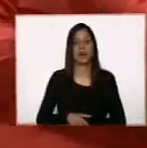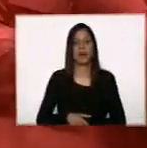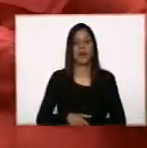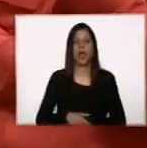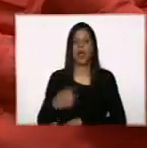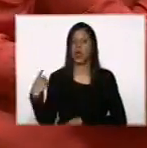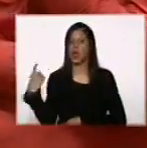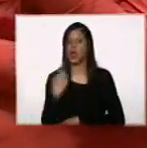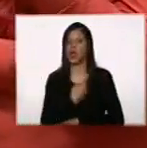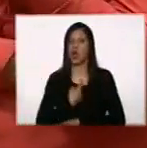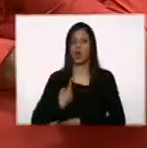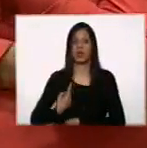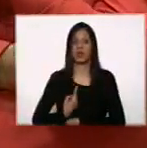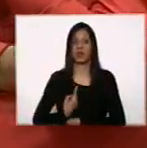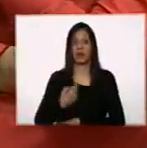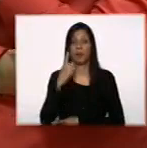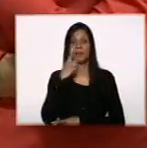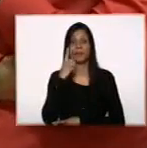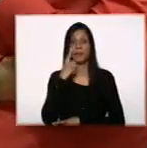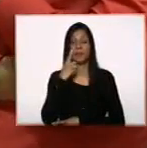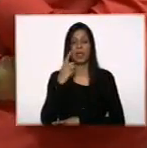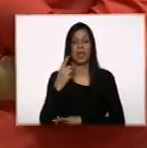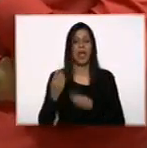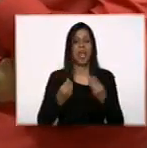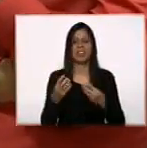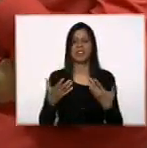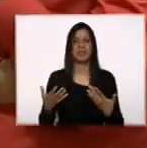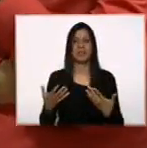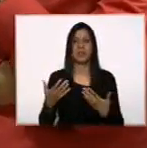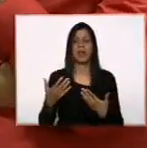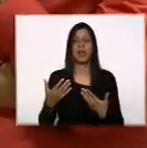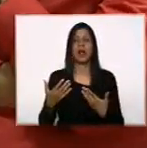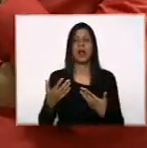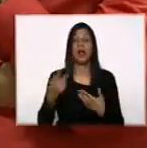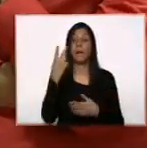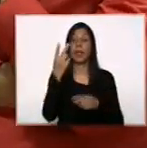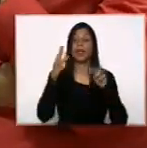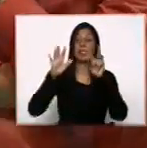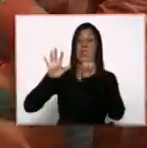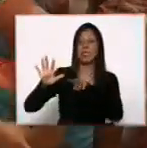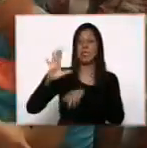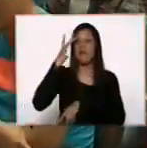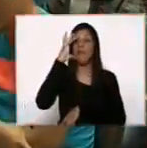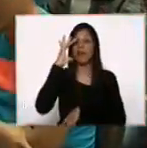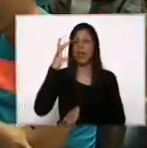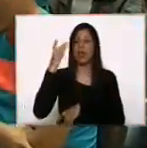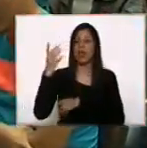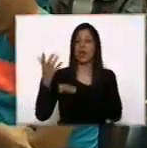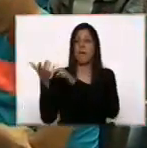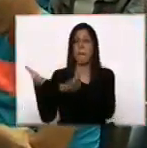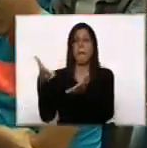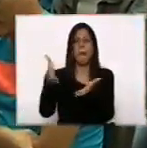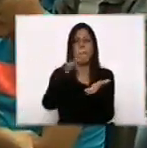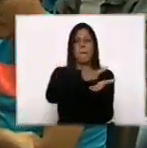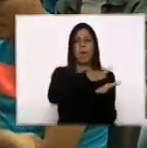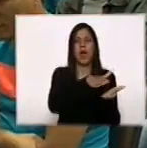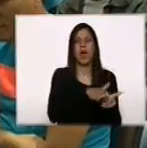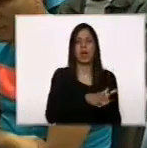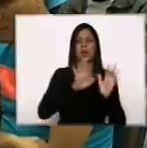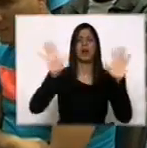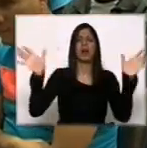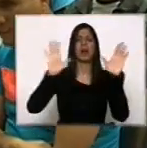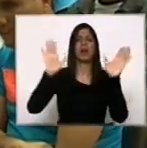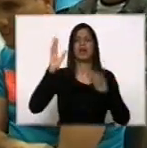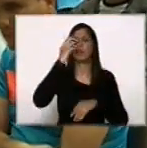Bueno, nosotros, fíjense, nosotros lo que hicimos después de esa masacre, que de verdad nos dolió, a mí particularmente, yo estaba